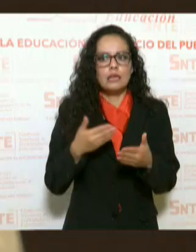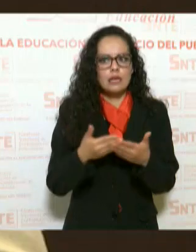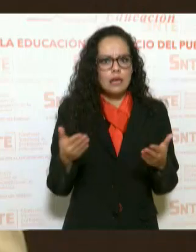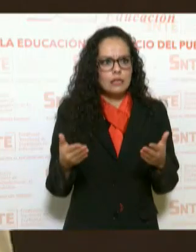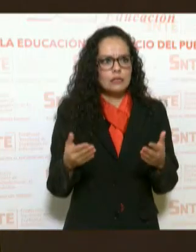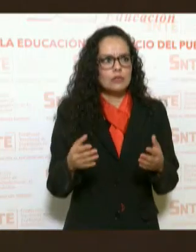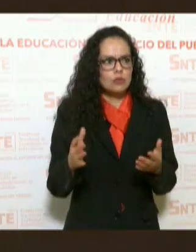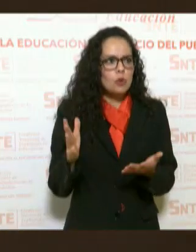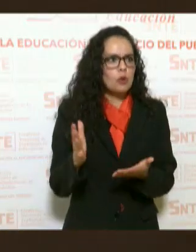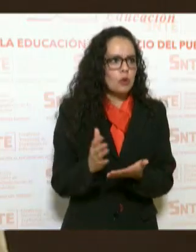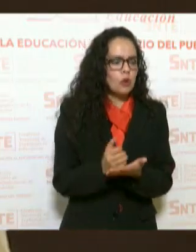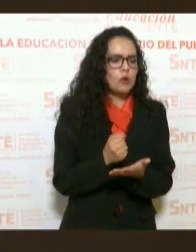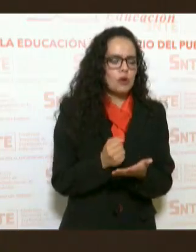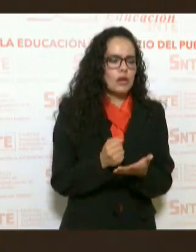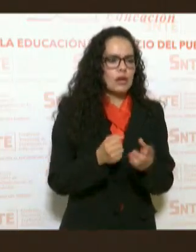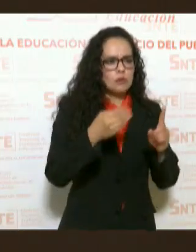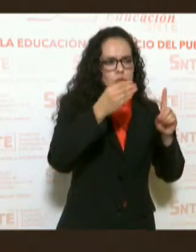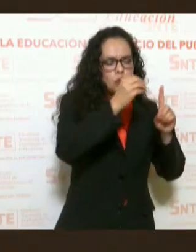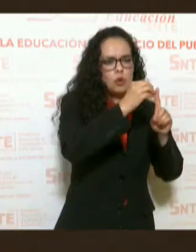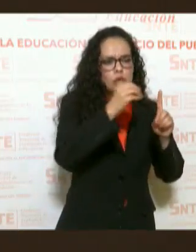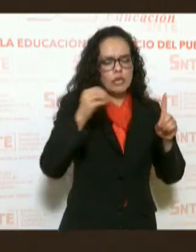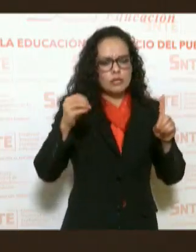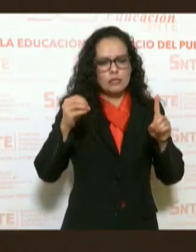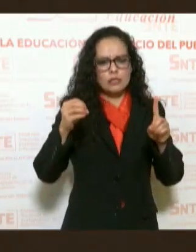este Congreso de Educación.